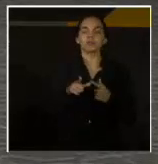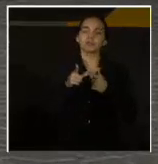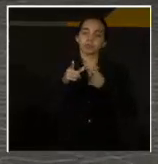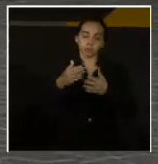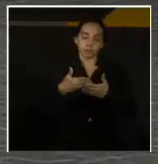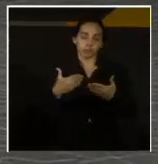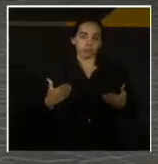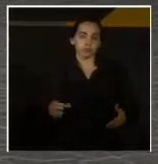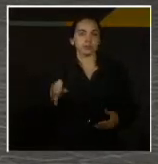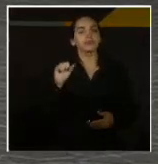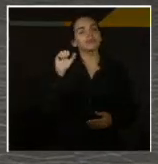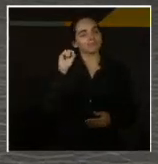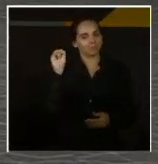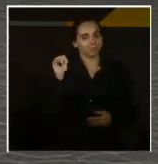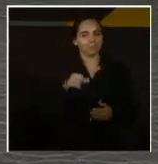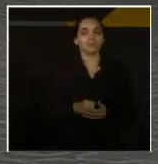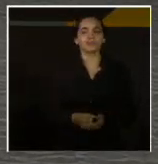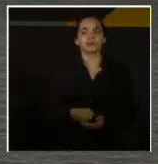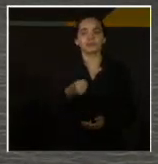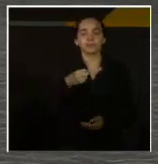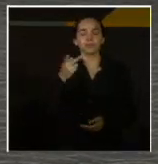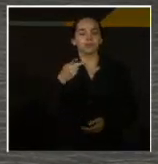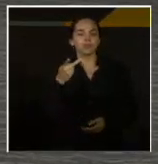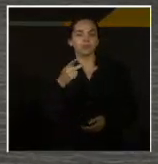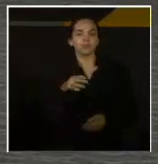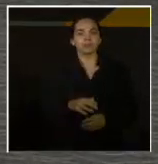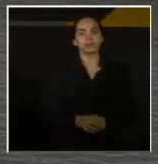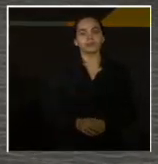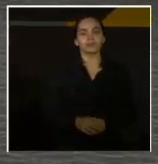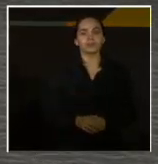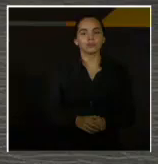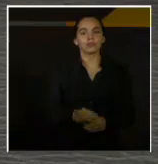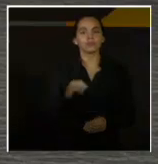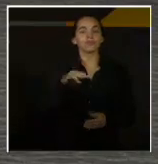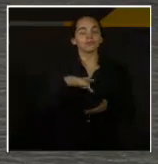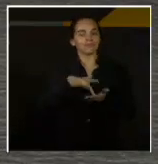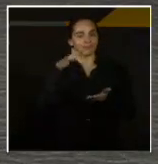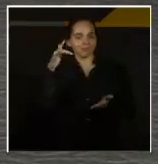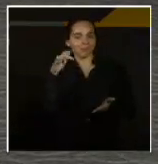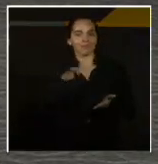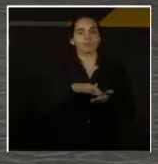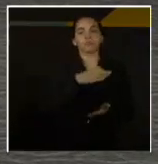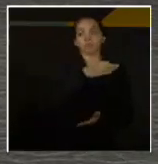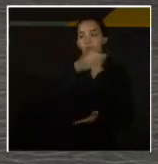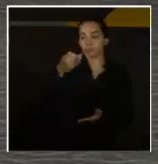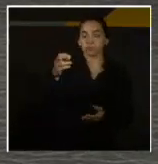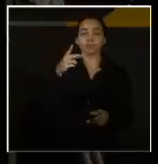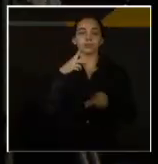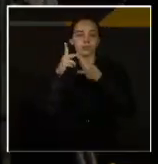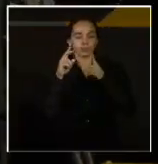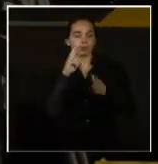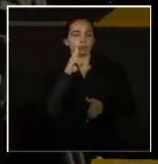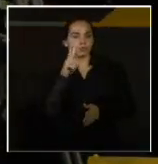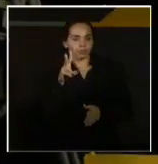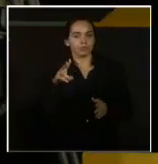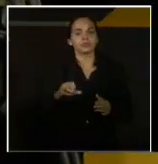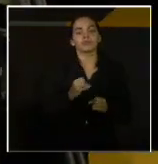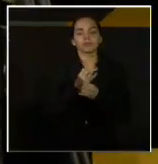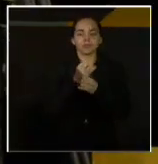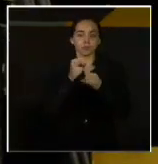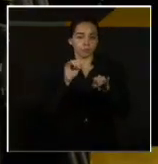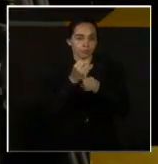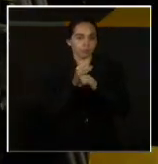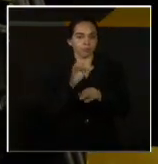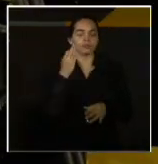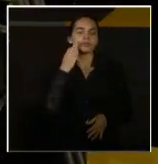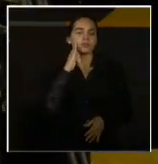con Sisi, la pregunta ciudadana. Marisa, muchísimas gracias y agradecemos a toda la gente que nos está viendo a través de las